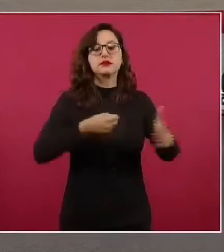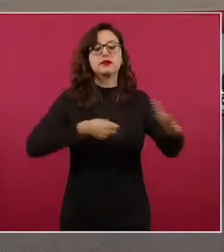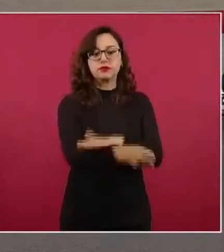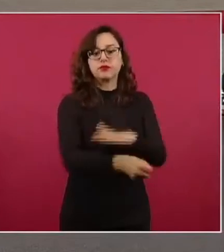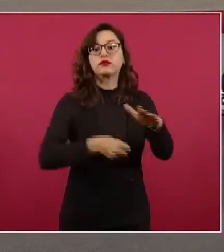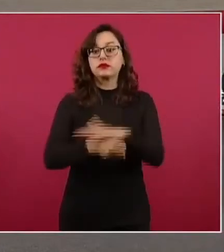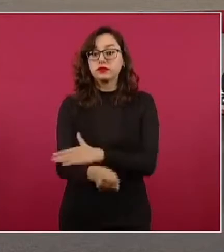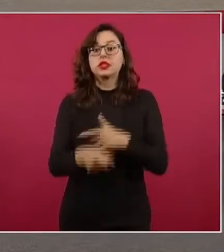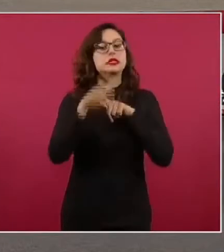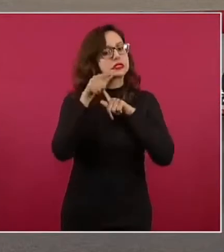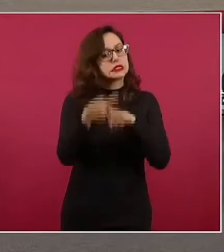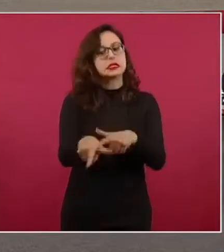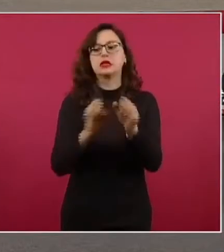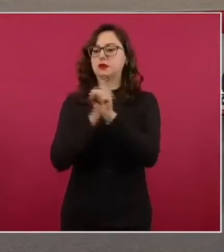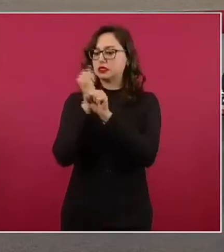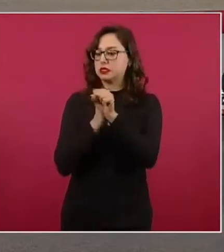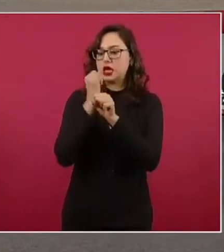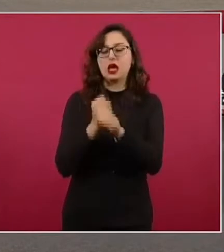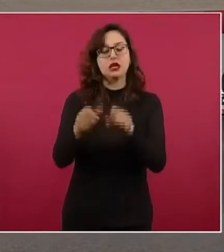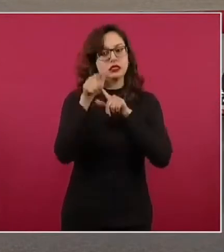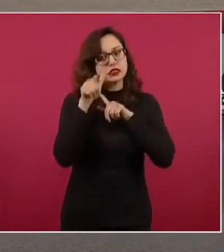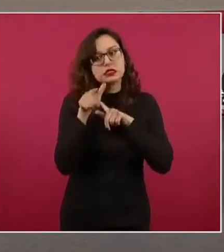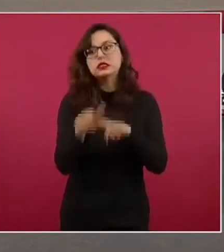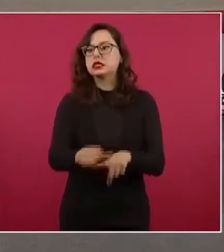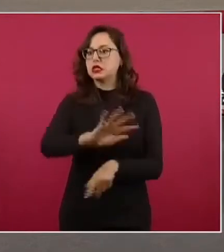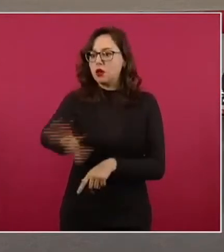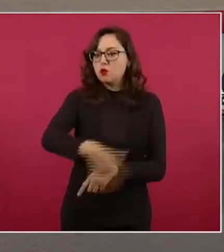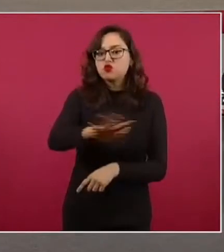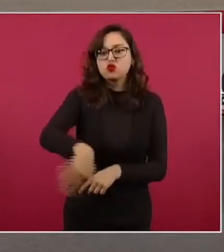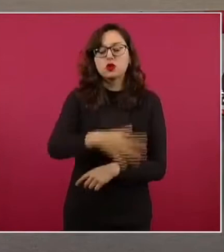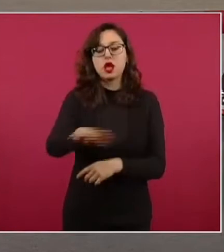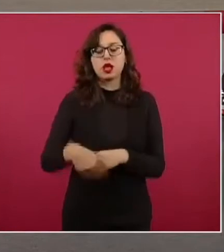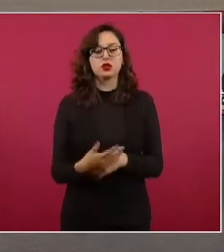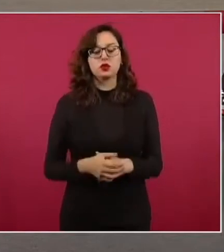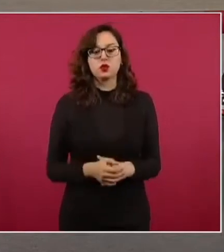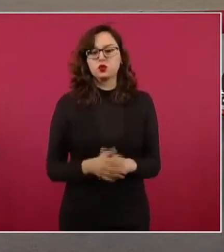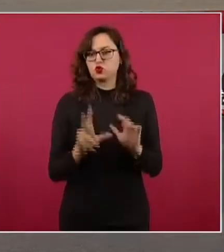Insisto, está abierta la investigación. Sí. Sí.